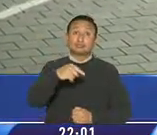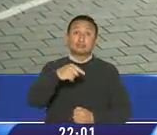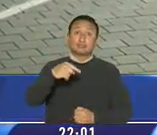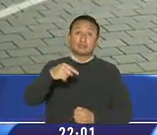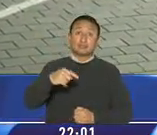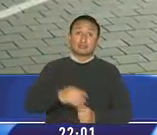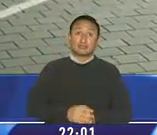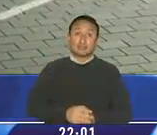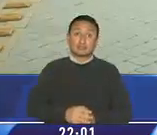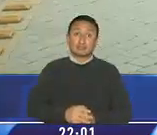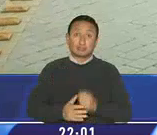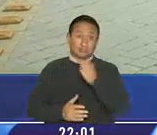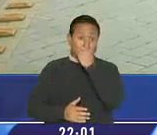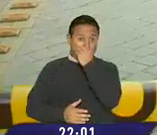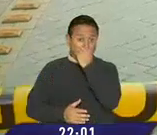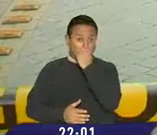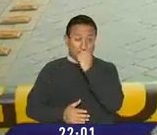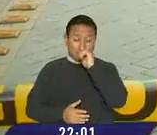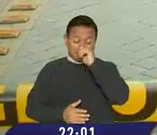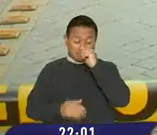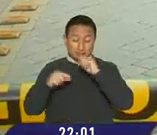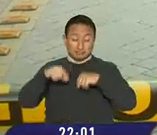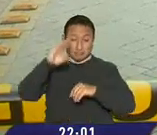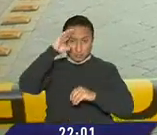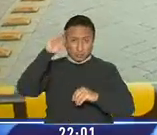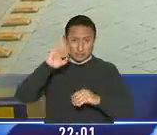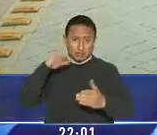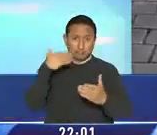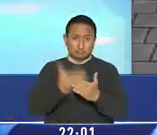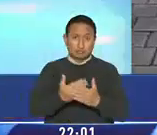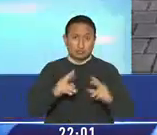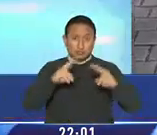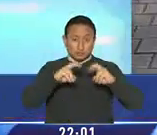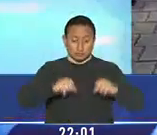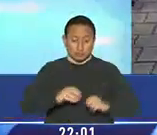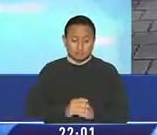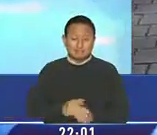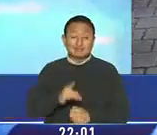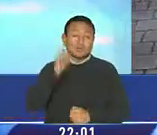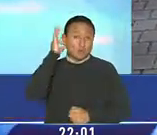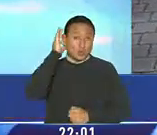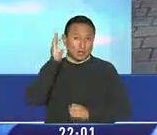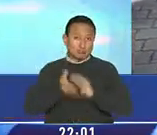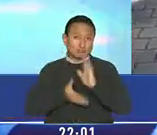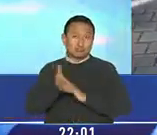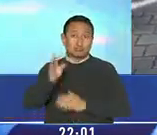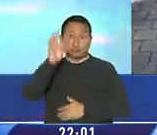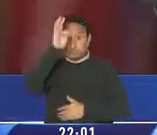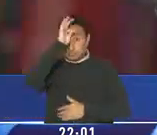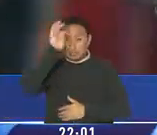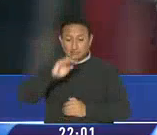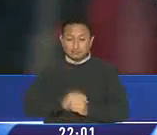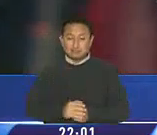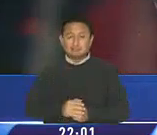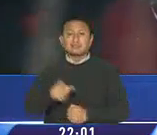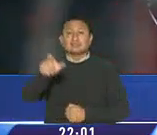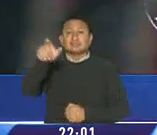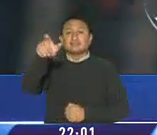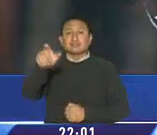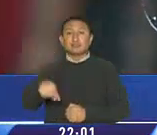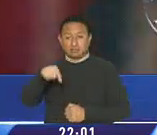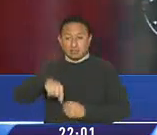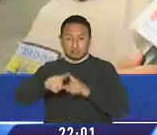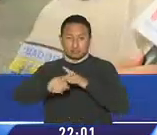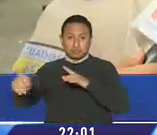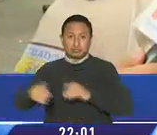ventanales de una cafetería. La policía procedió a levantar información. La víctima fue llevada a una casa de salud. Los delincuentes fugaron